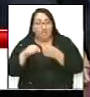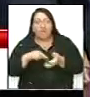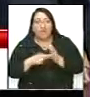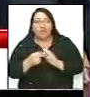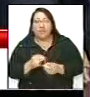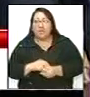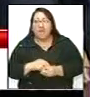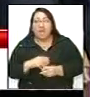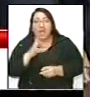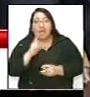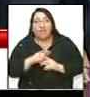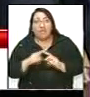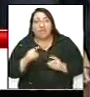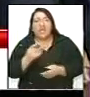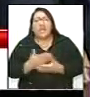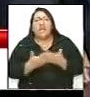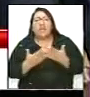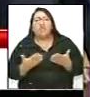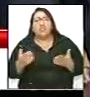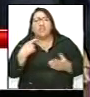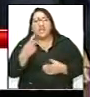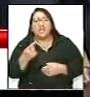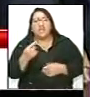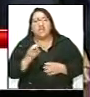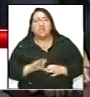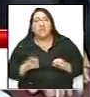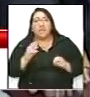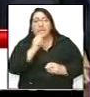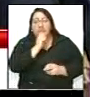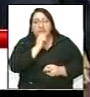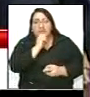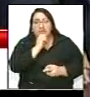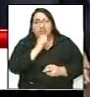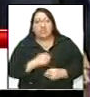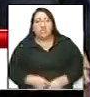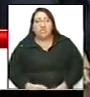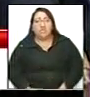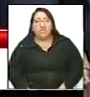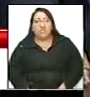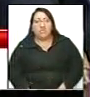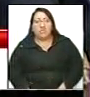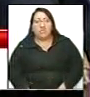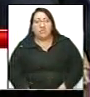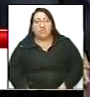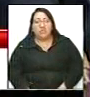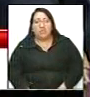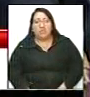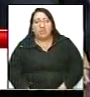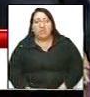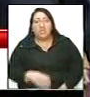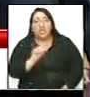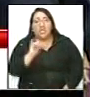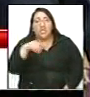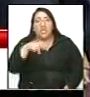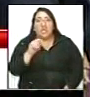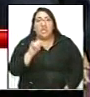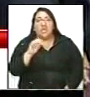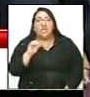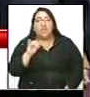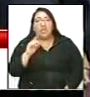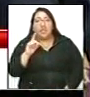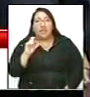conviene aquí distinguir qué cosa es la privacidad y qué cosa es la intimidad.